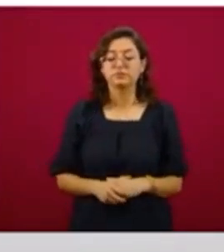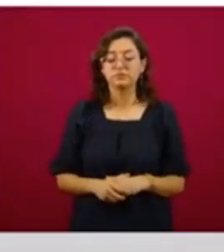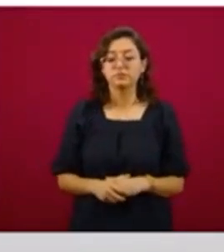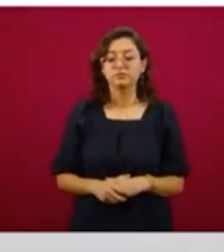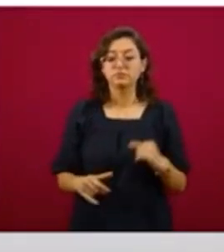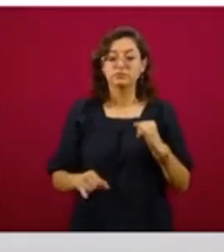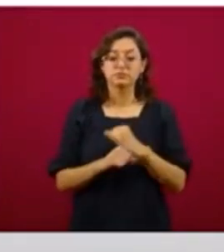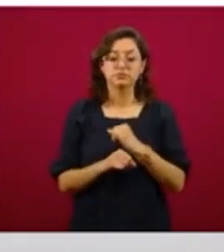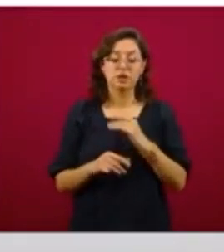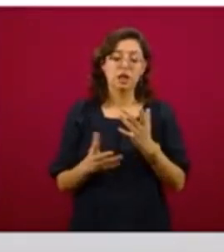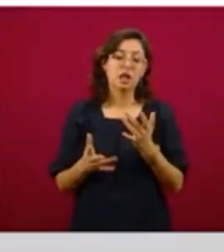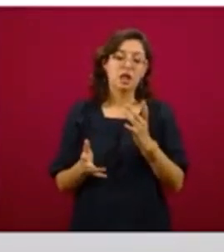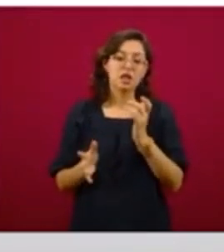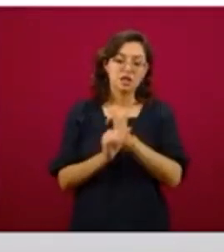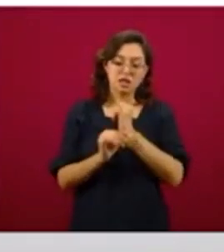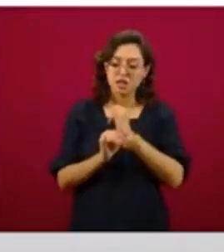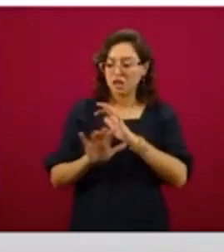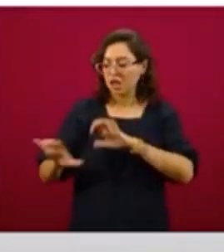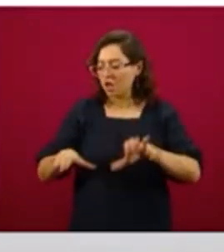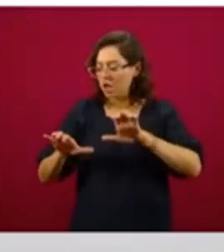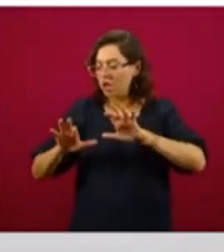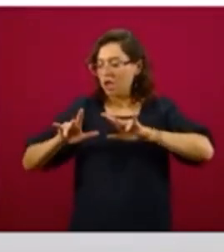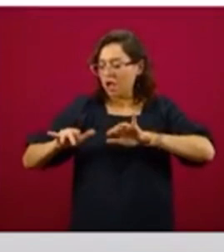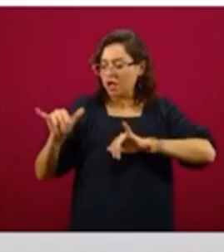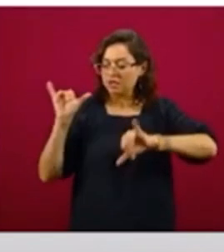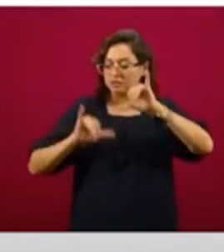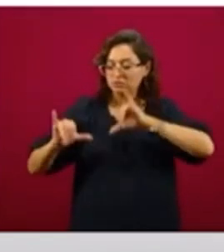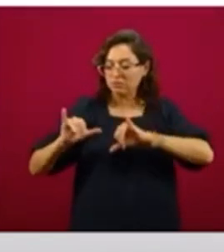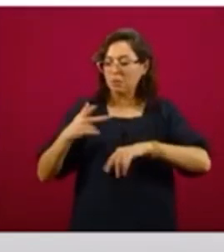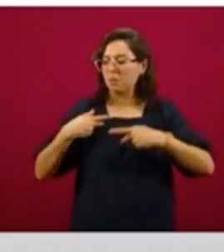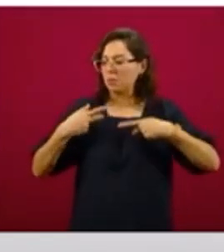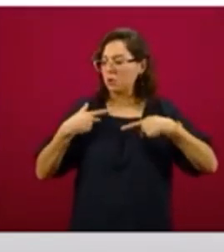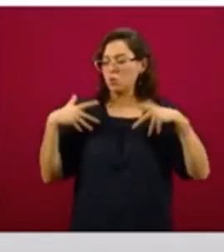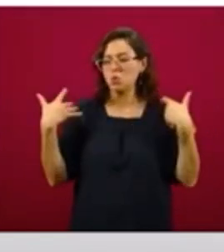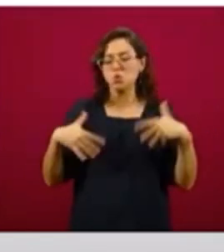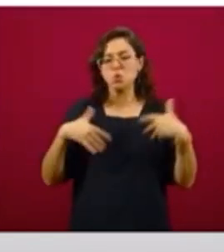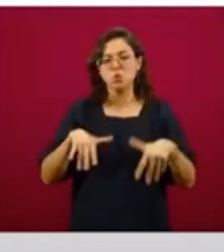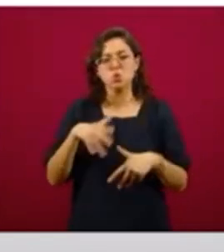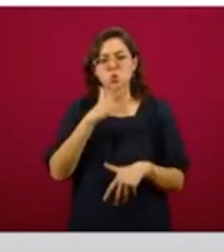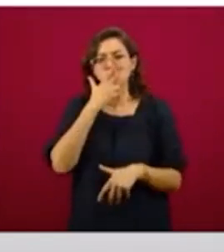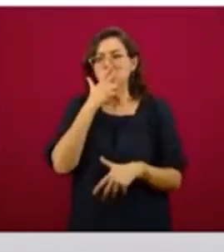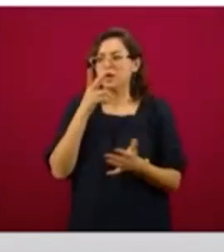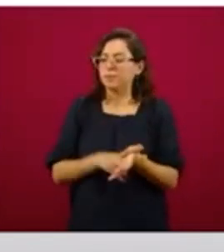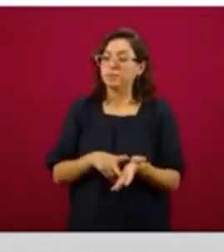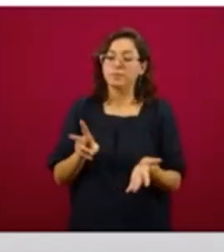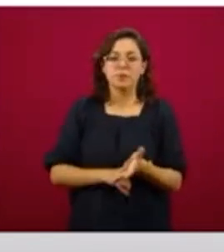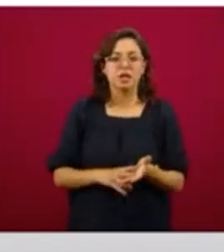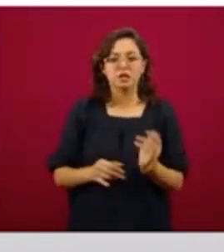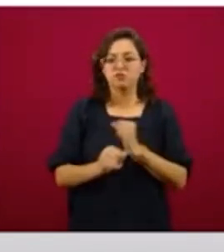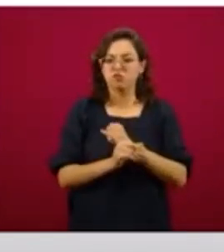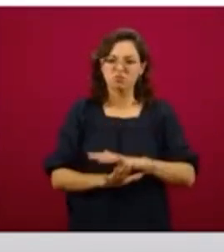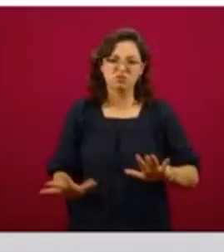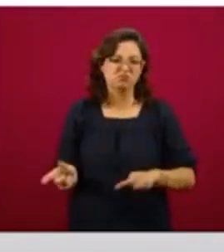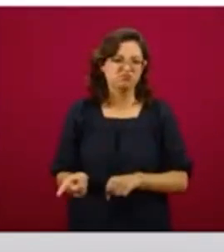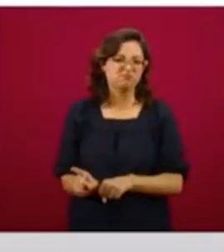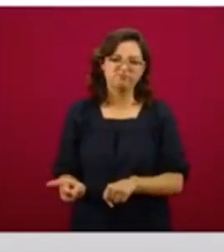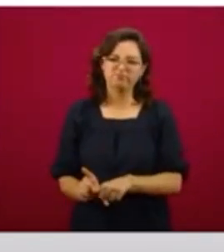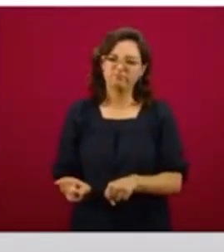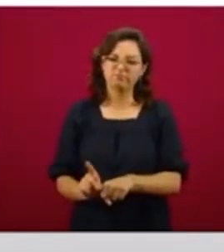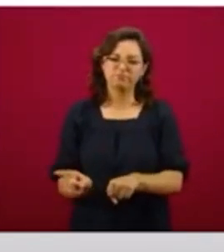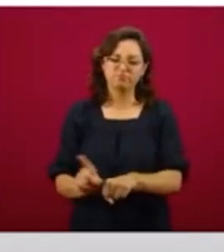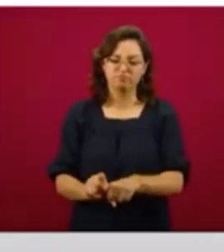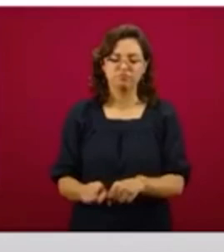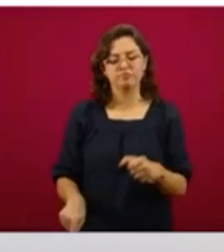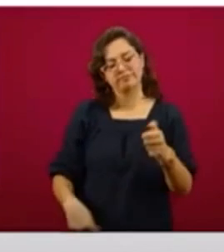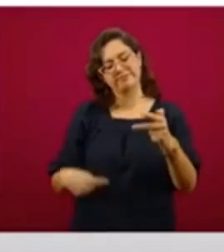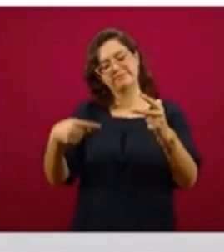de informática los equipos de informática los equipos de laboratorio es personal valiosísimo para poder tener esta información y paso a